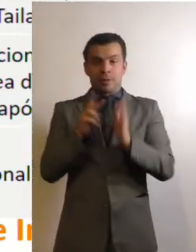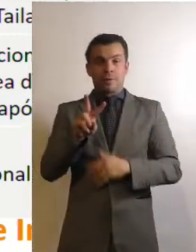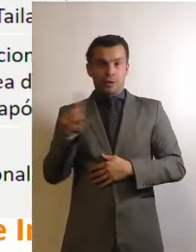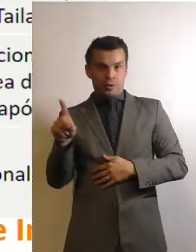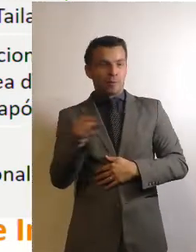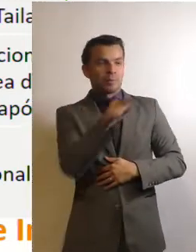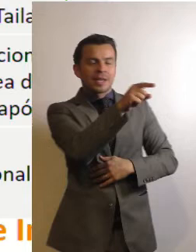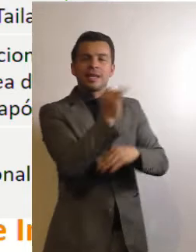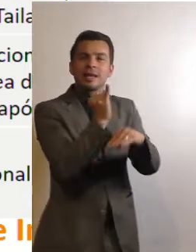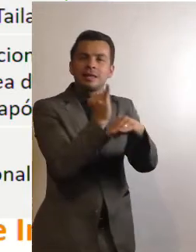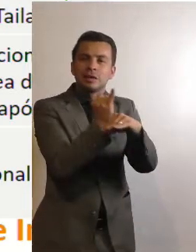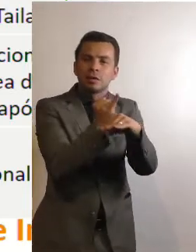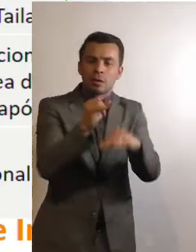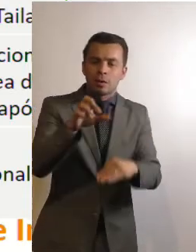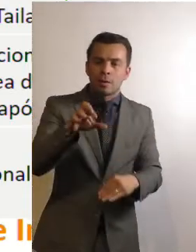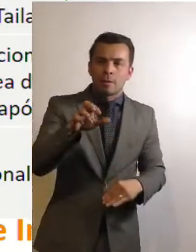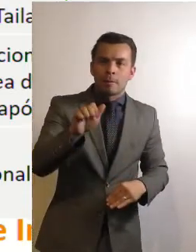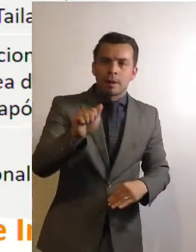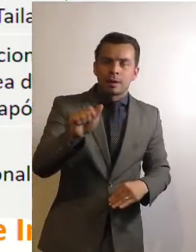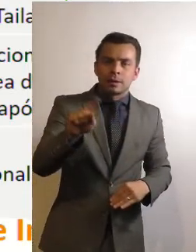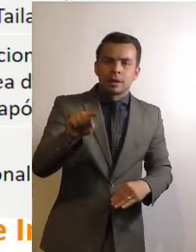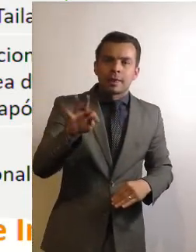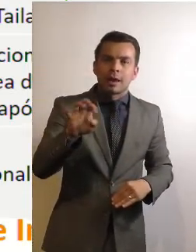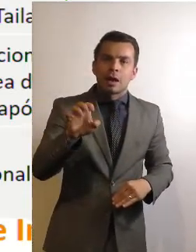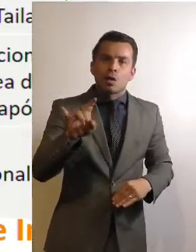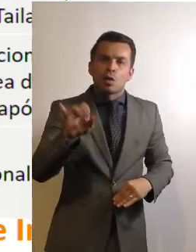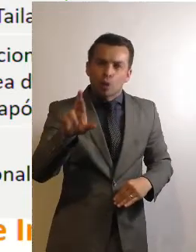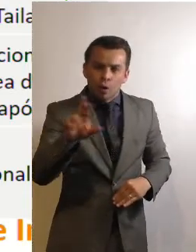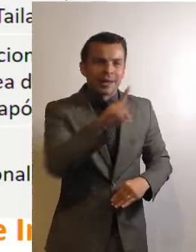Instituto Pasteur, la vacuna del Zika 2,